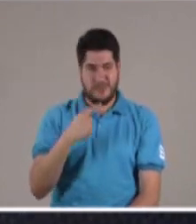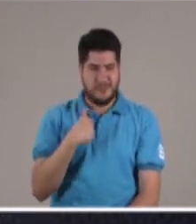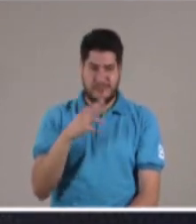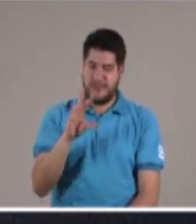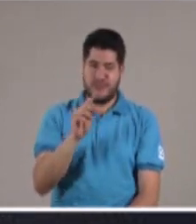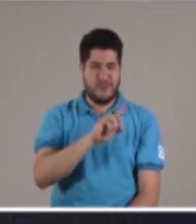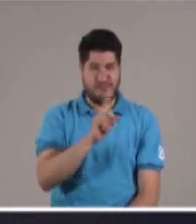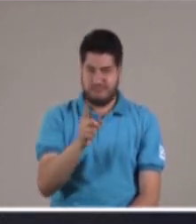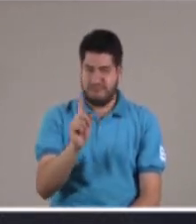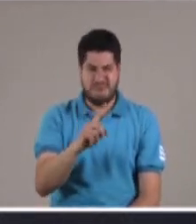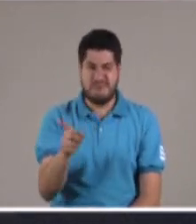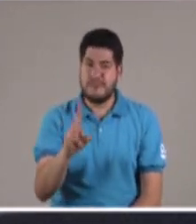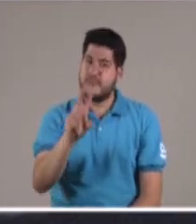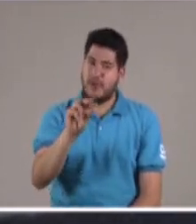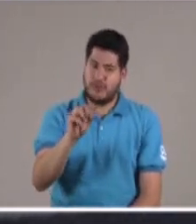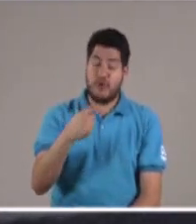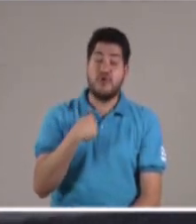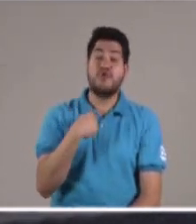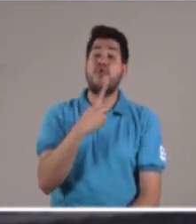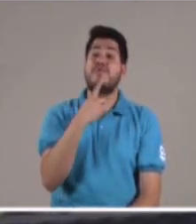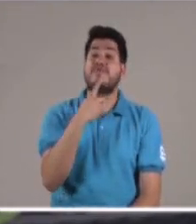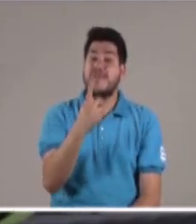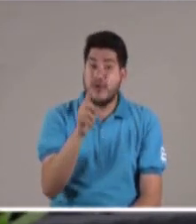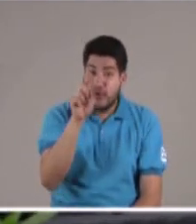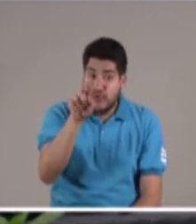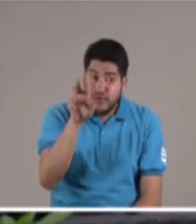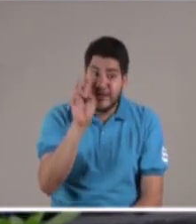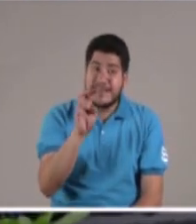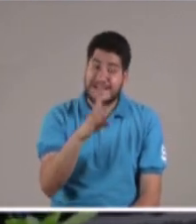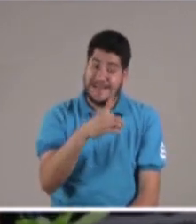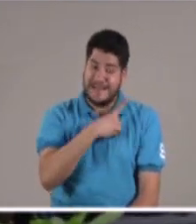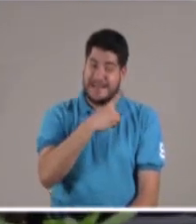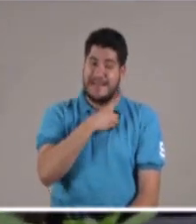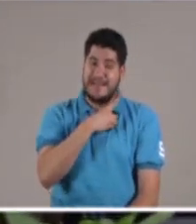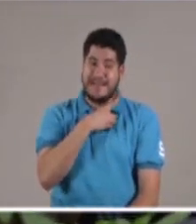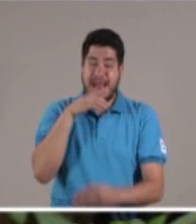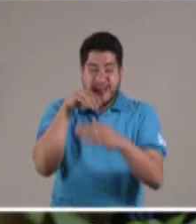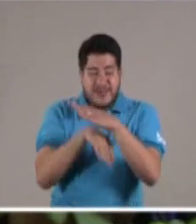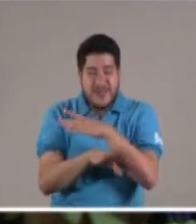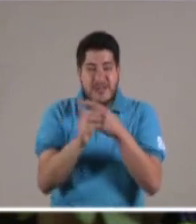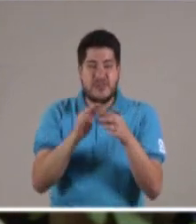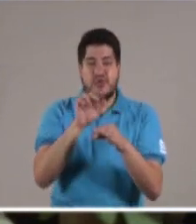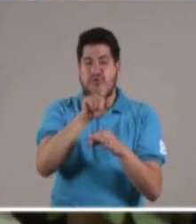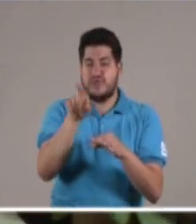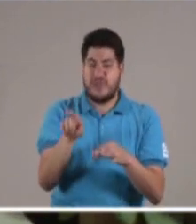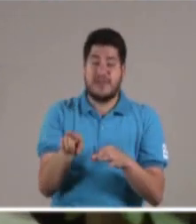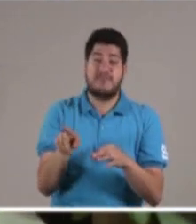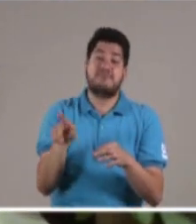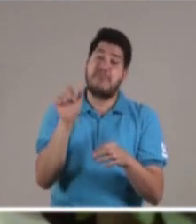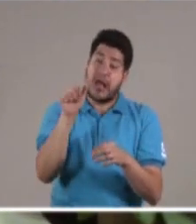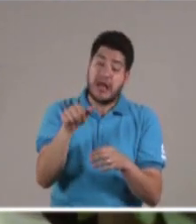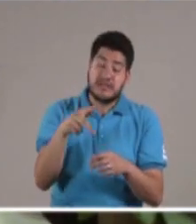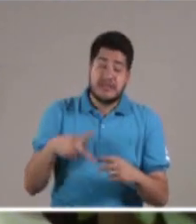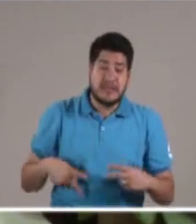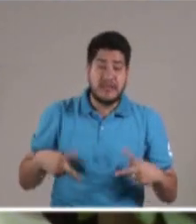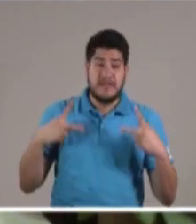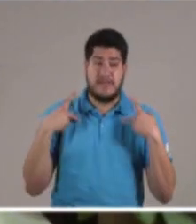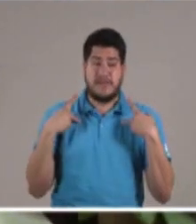yo le estoy diciendo que debe haber un anhelo en nosotros así es la vida hermano